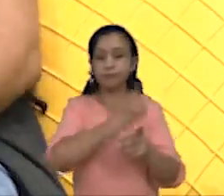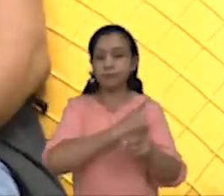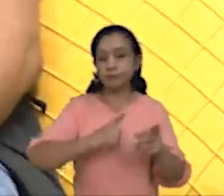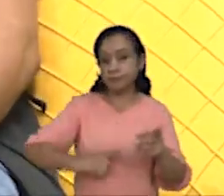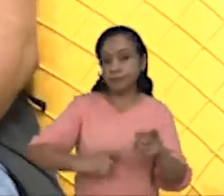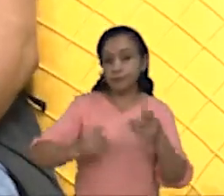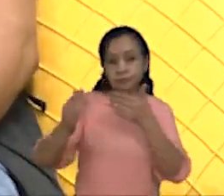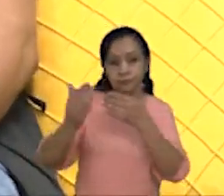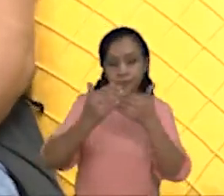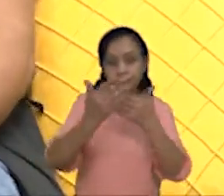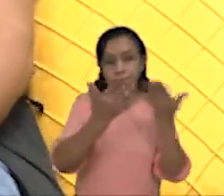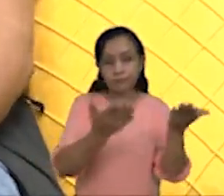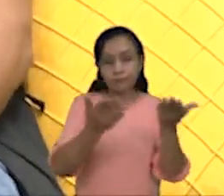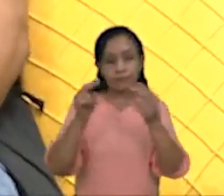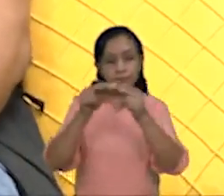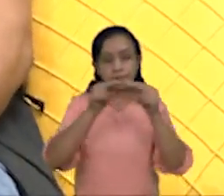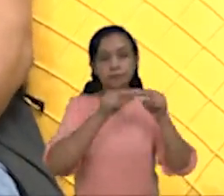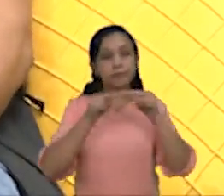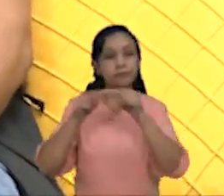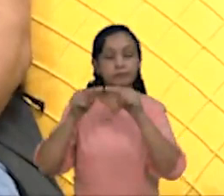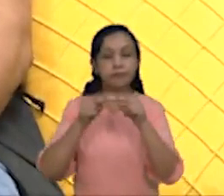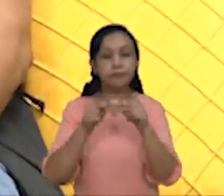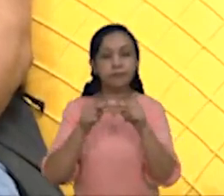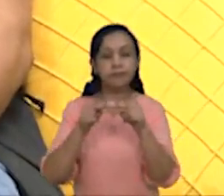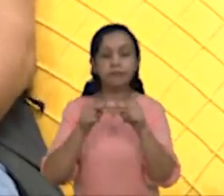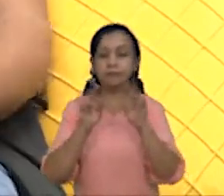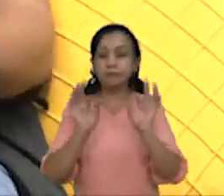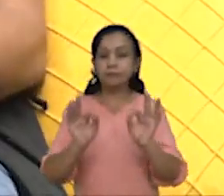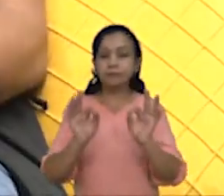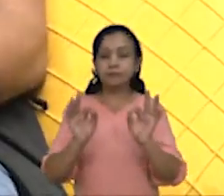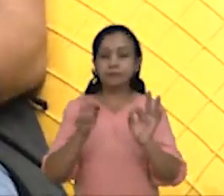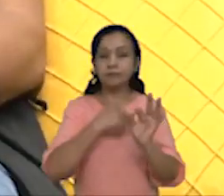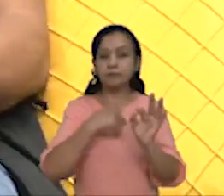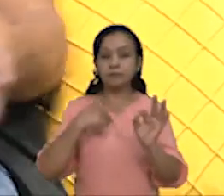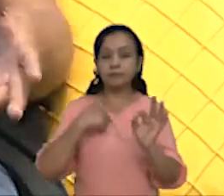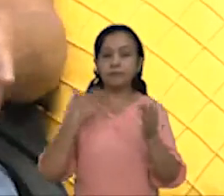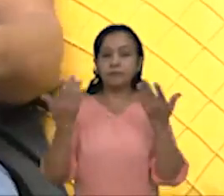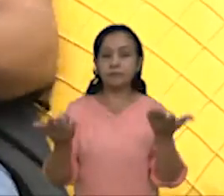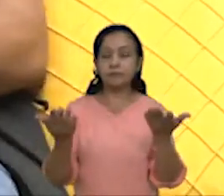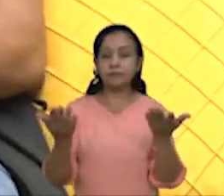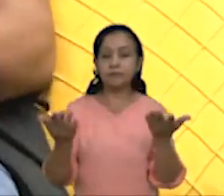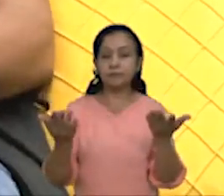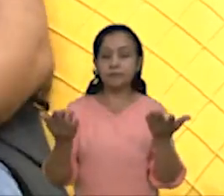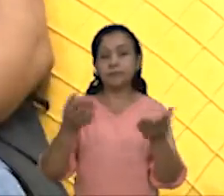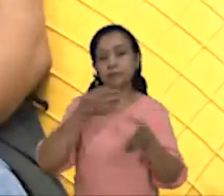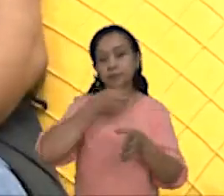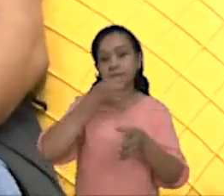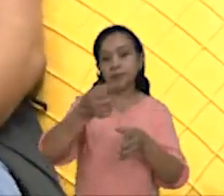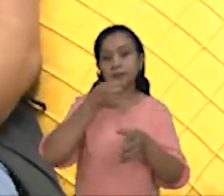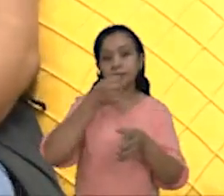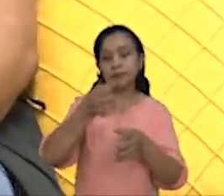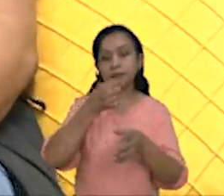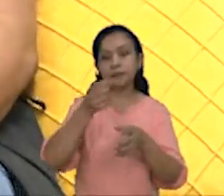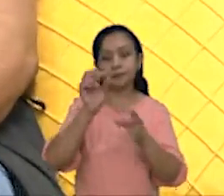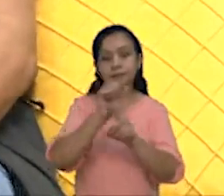ser ese vínculo también ligados a la Oficina de Prensa y Relaciones Públicas que